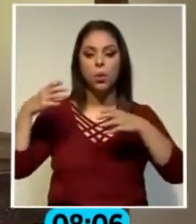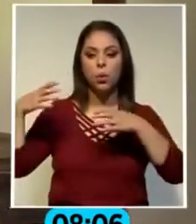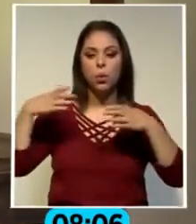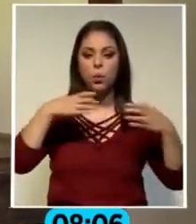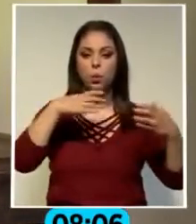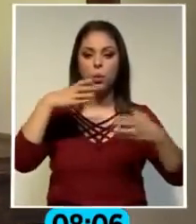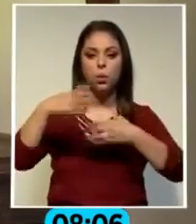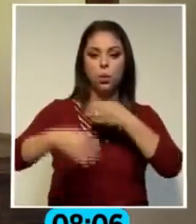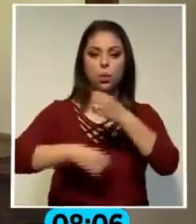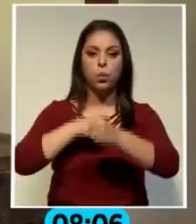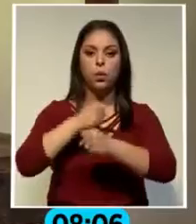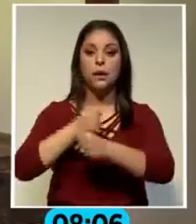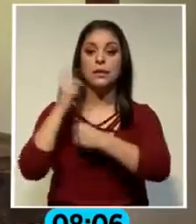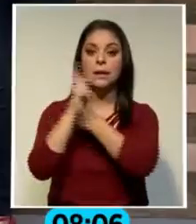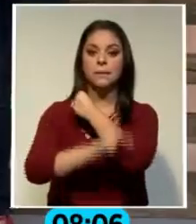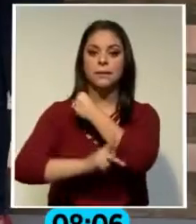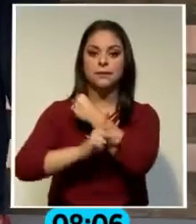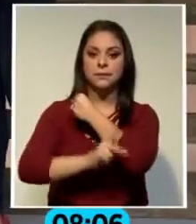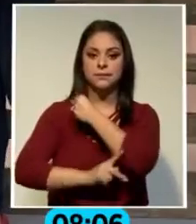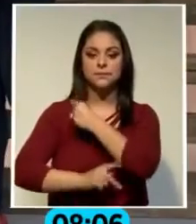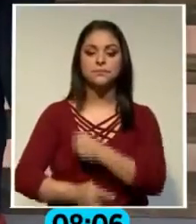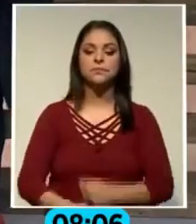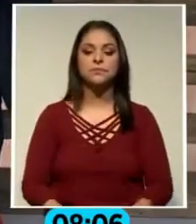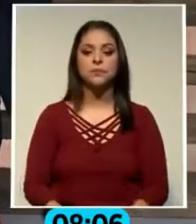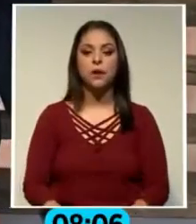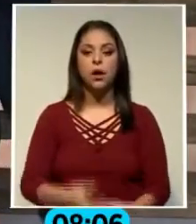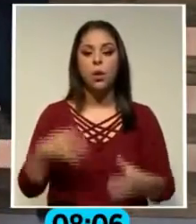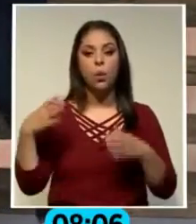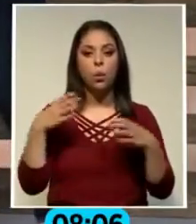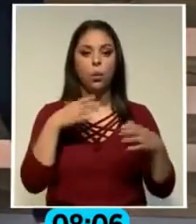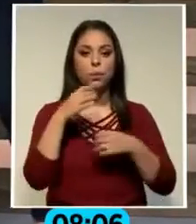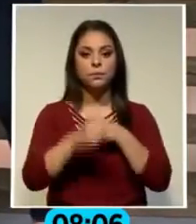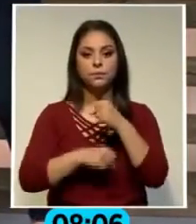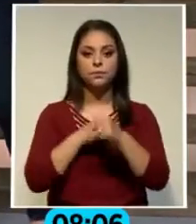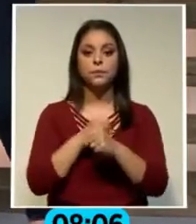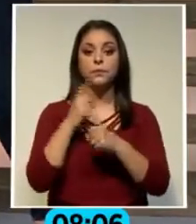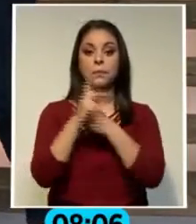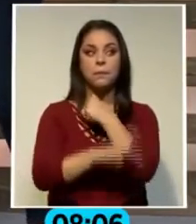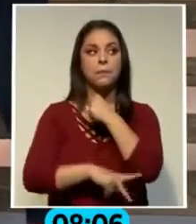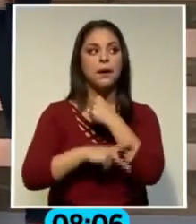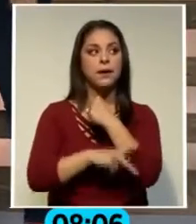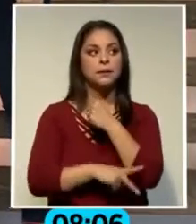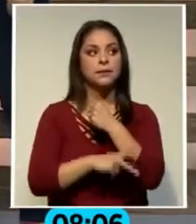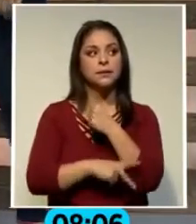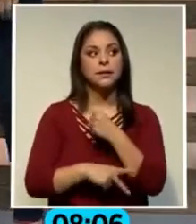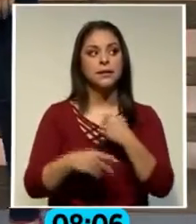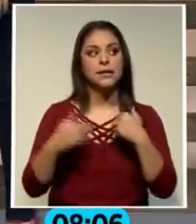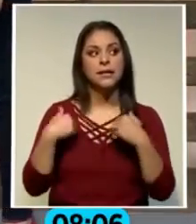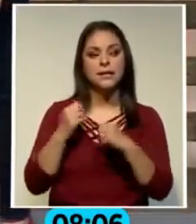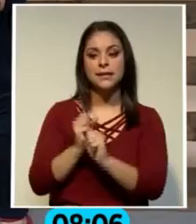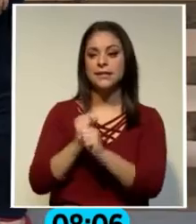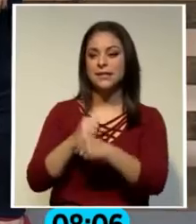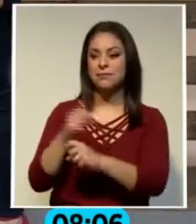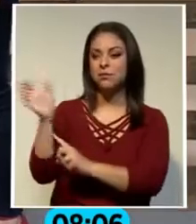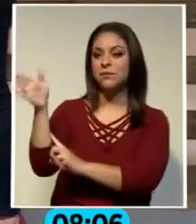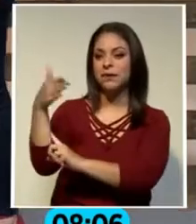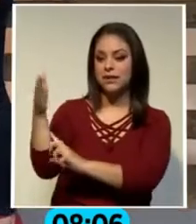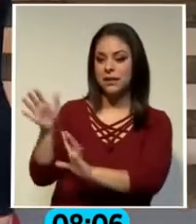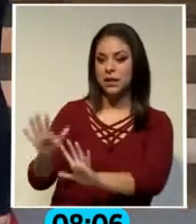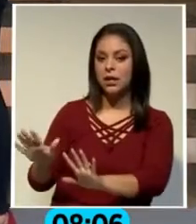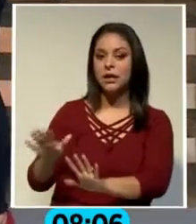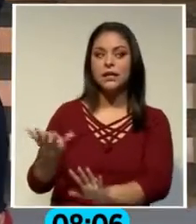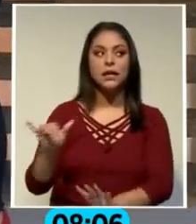cumpleaños de la patria. Y aquí, entonces, como celebramos el cumpleaños de la patria, hicimos. Sí, y ahí hay un poquito de café. Uy, huele.